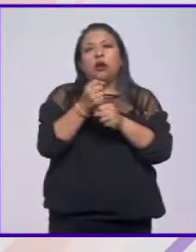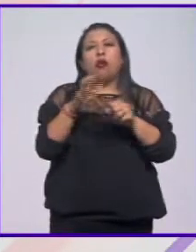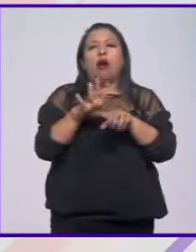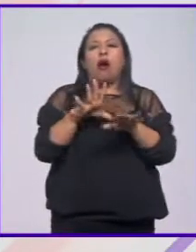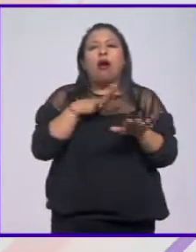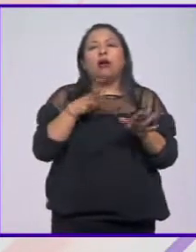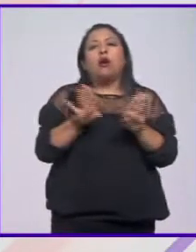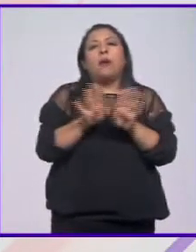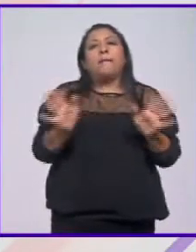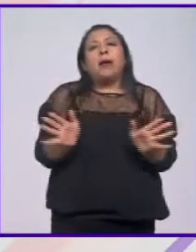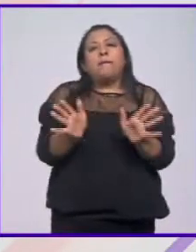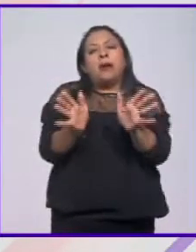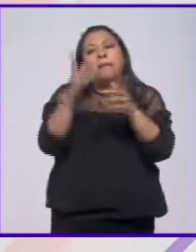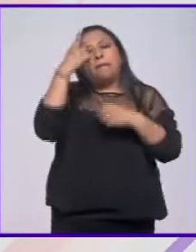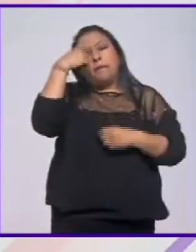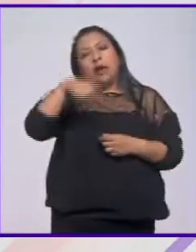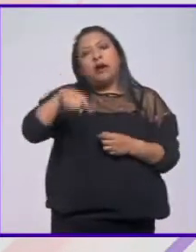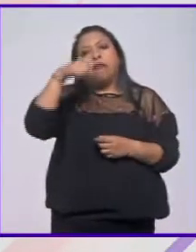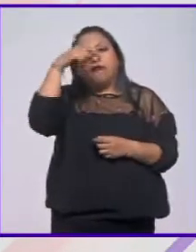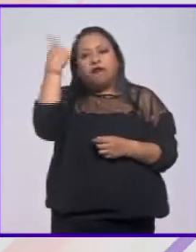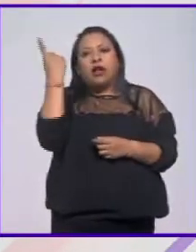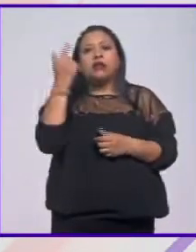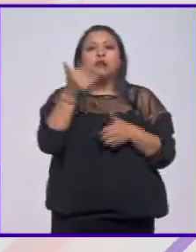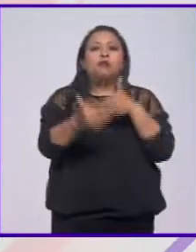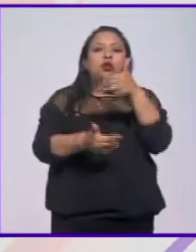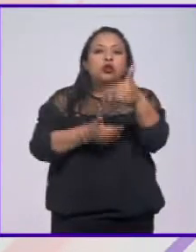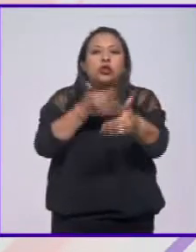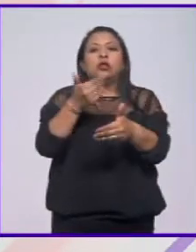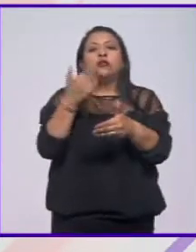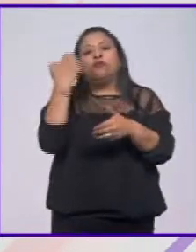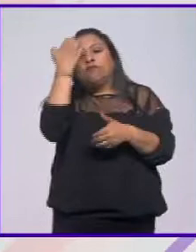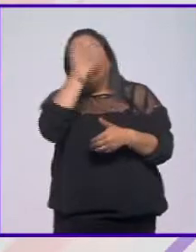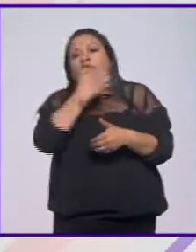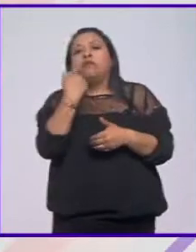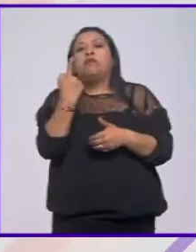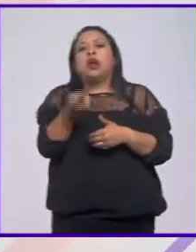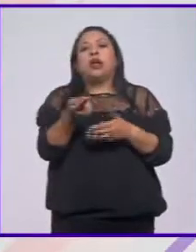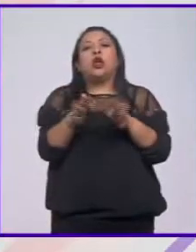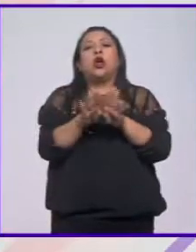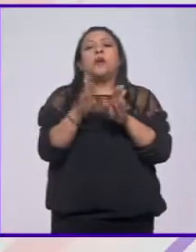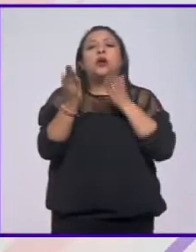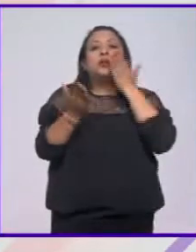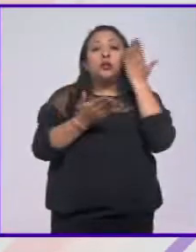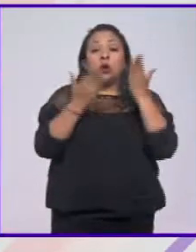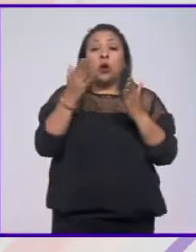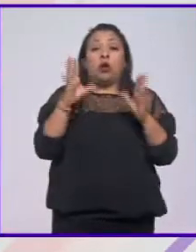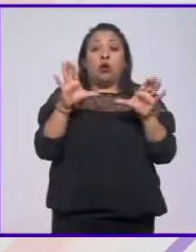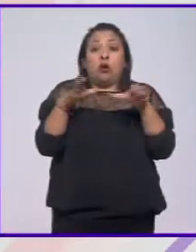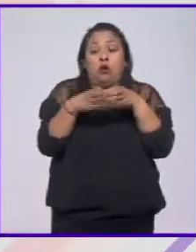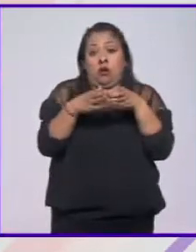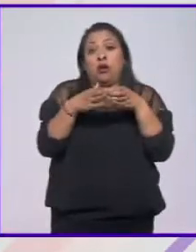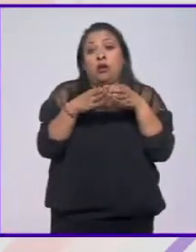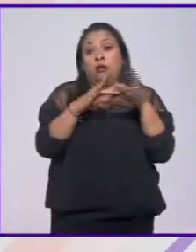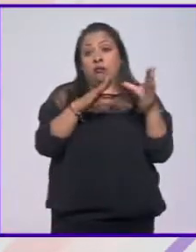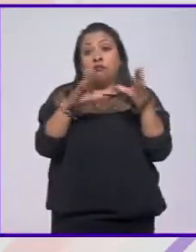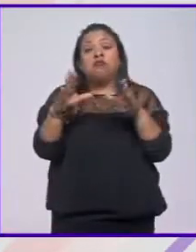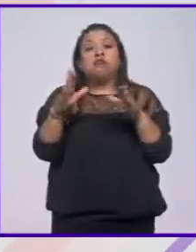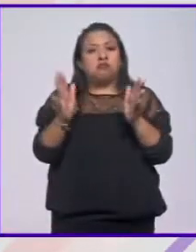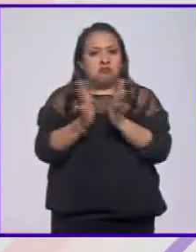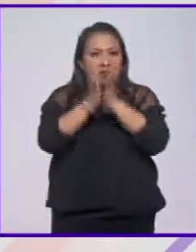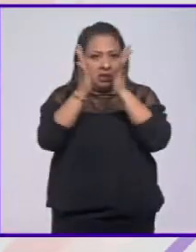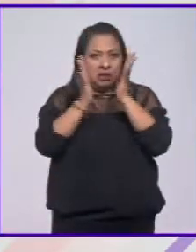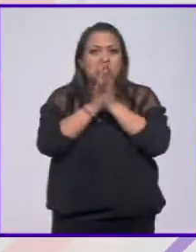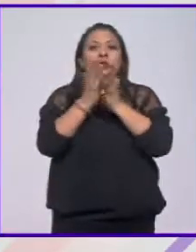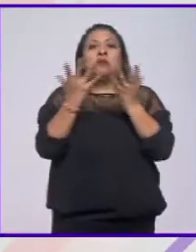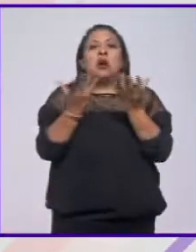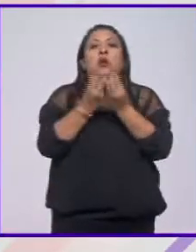impulso que han dado a facilitar los procesos de revalidación de estudios, y la comunidad académica se ha involucrado activamente en ese sentido junto